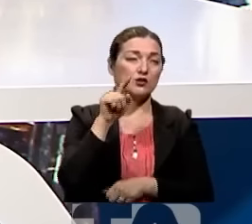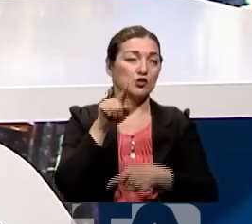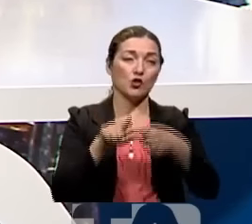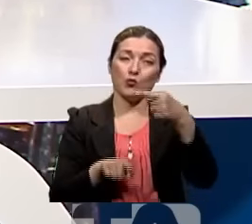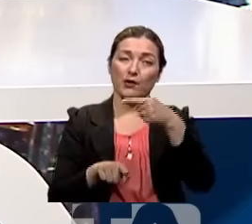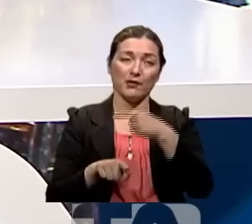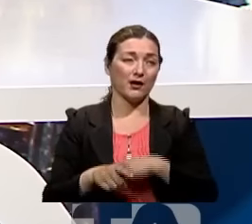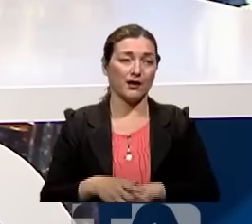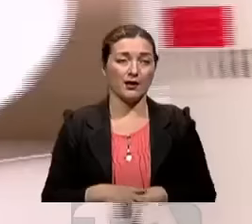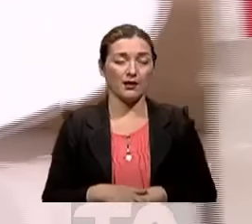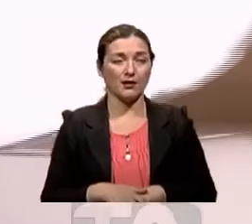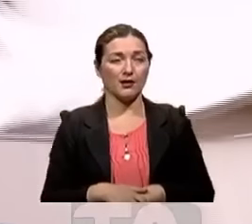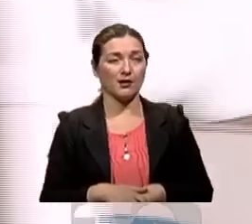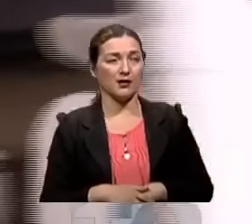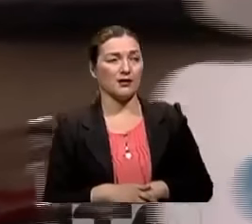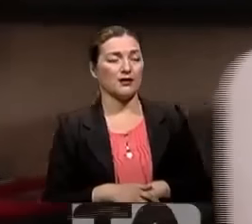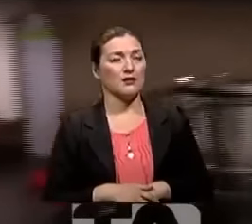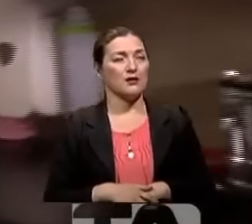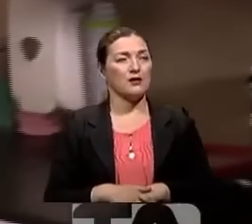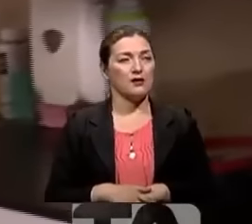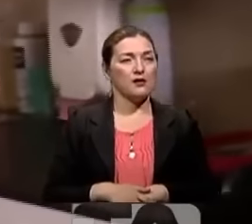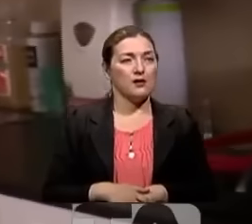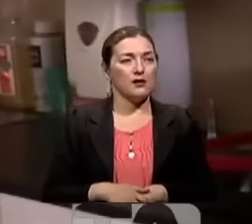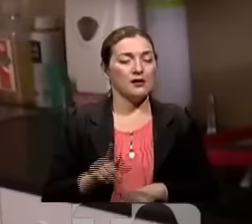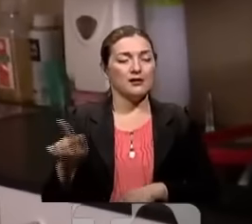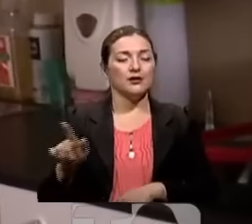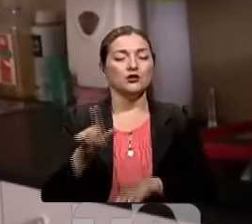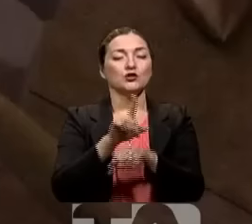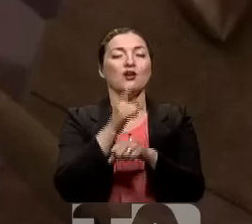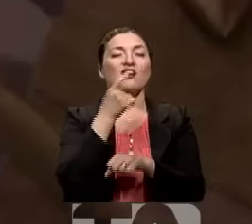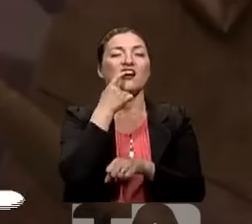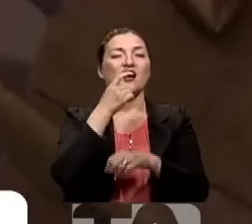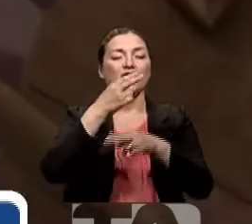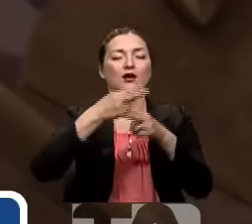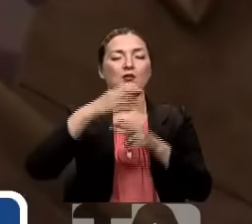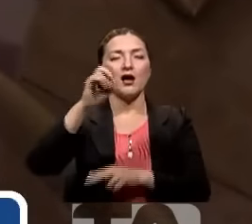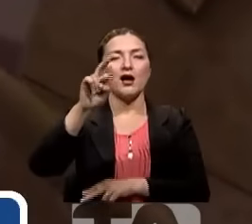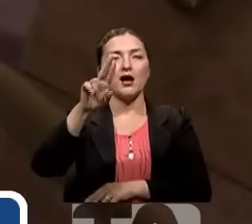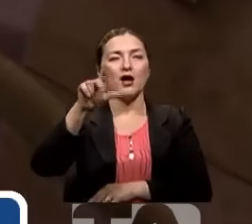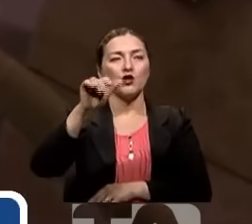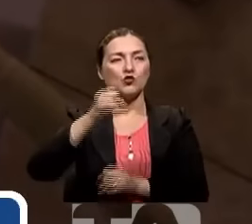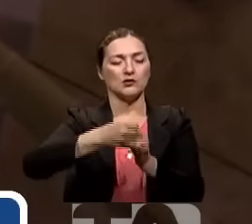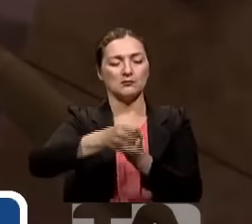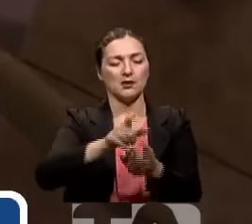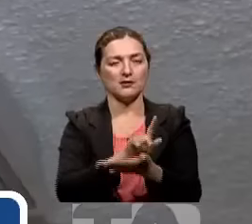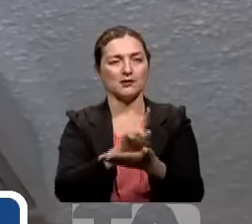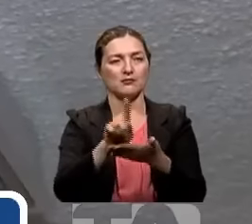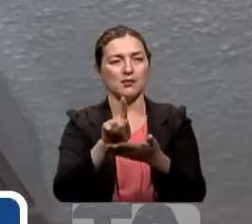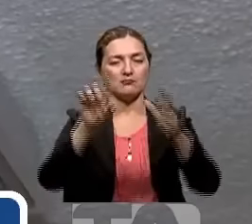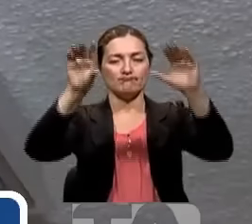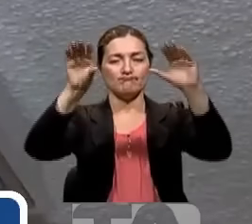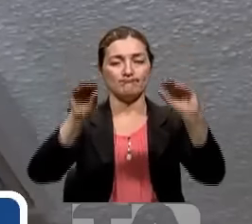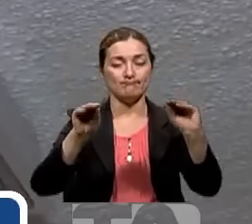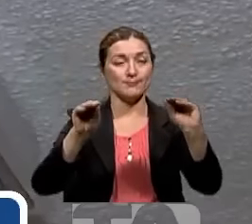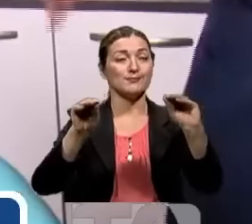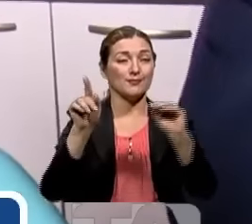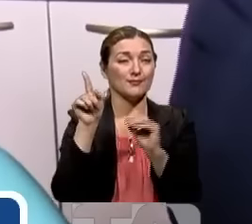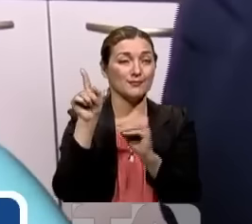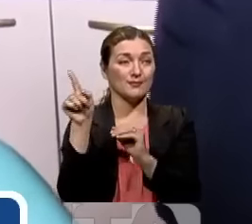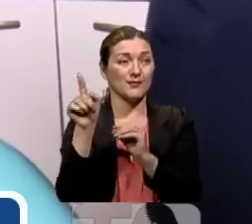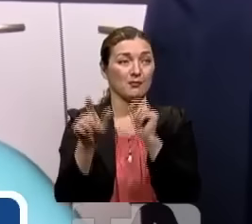revisiones diarias. El consultorio de Carlos ha pasado las últimas semanas así, a oscuras y con